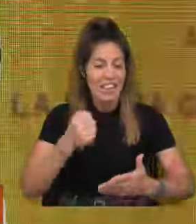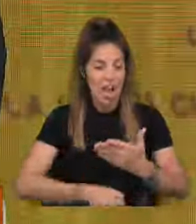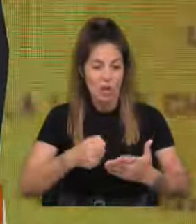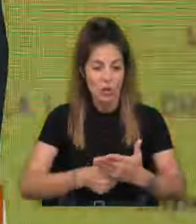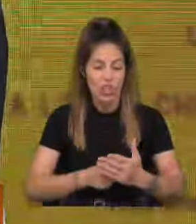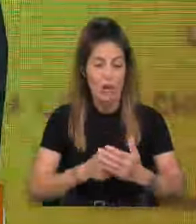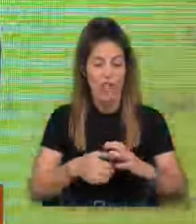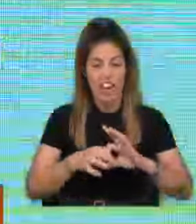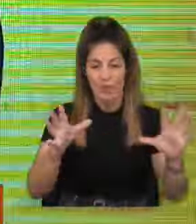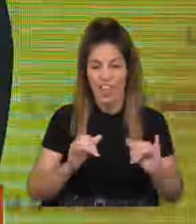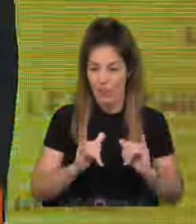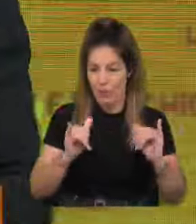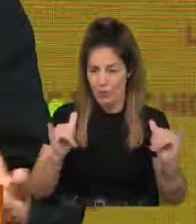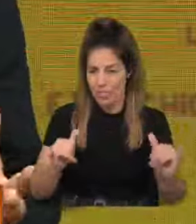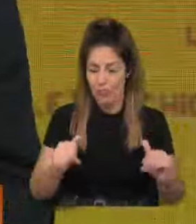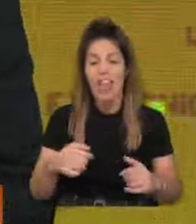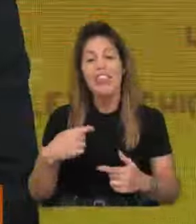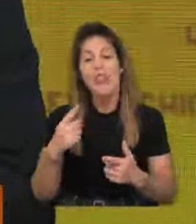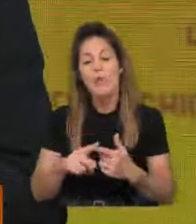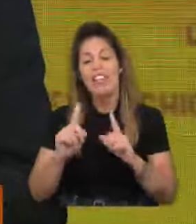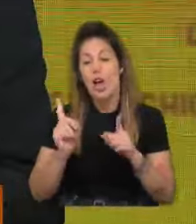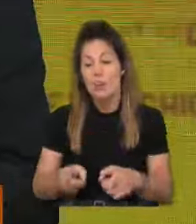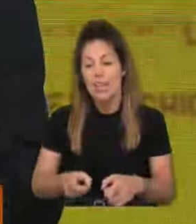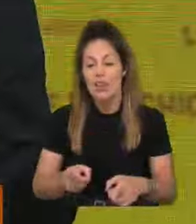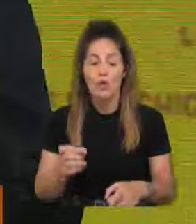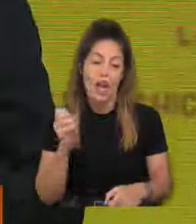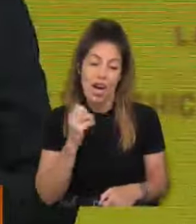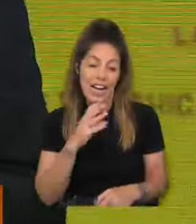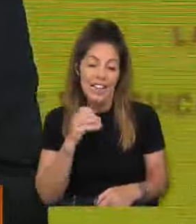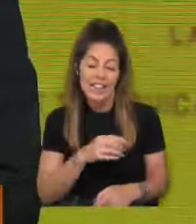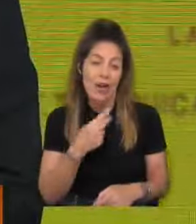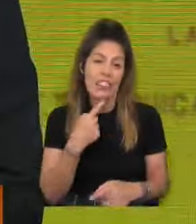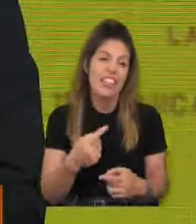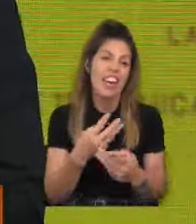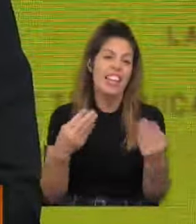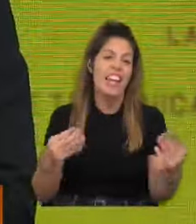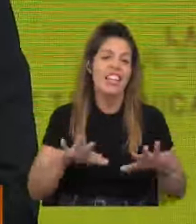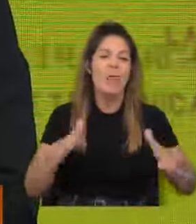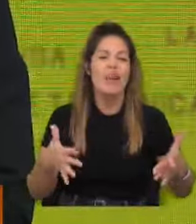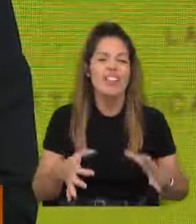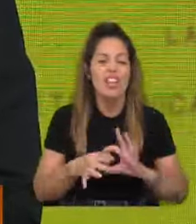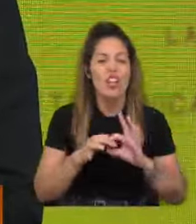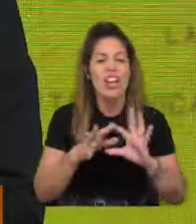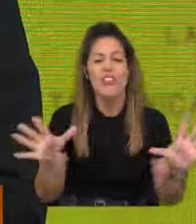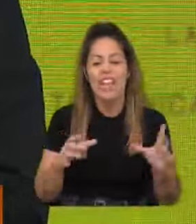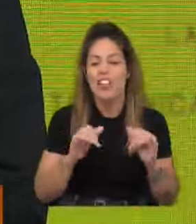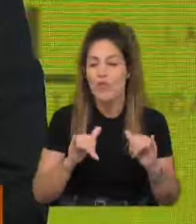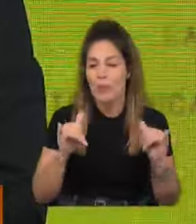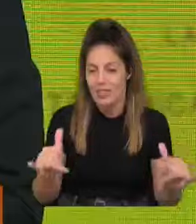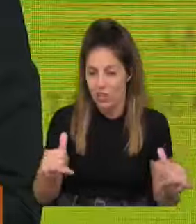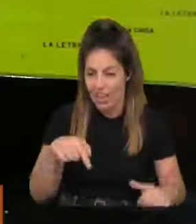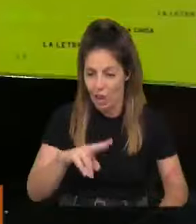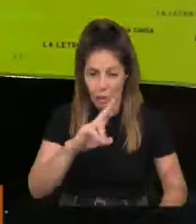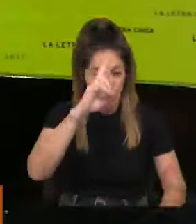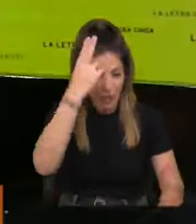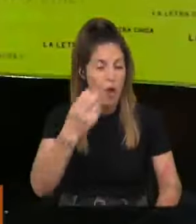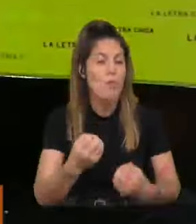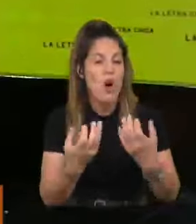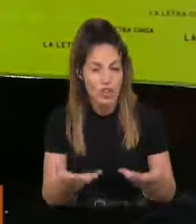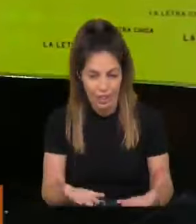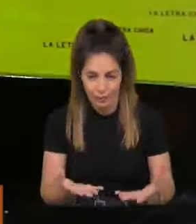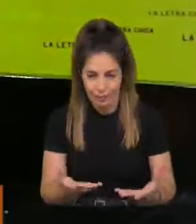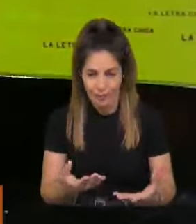información después en otra parte creo que hay una autocrítica para hacerse en términos generales de qué está pasando con la libertad de información en Uruguay Ajá Por qué